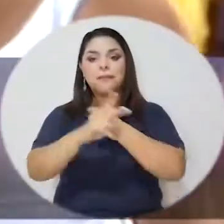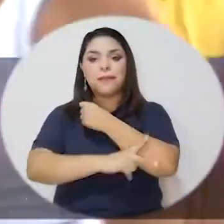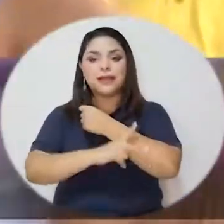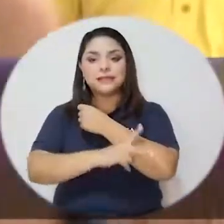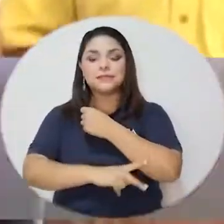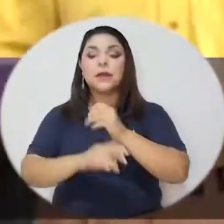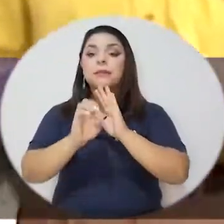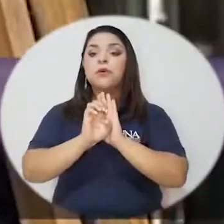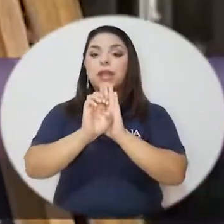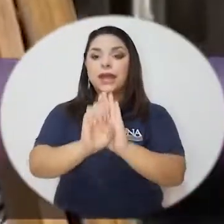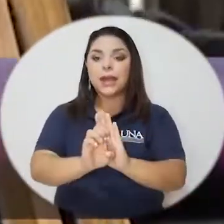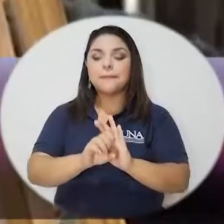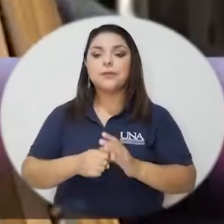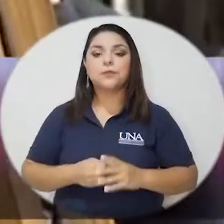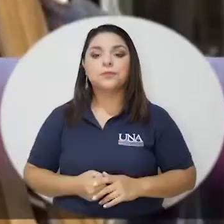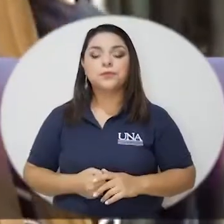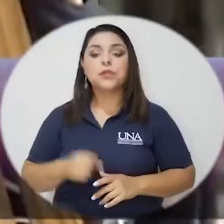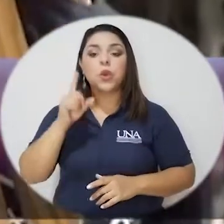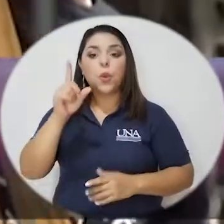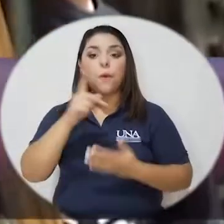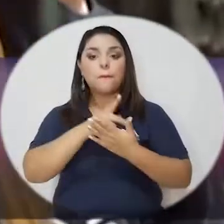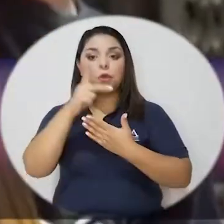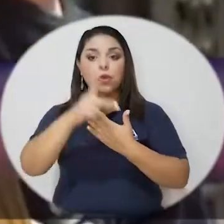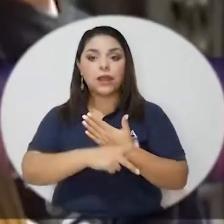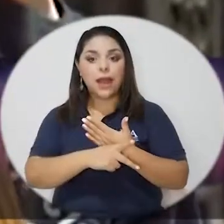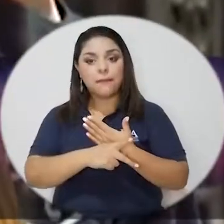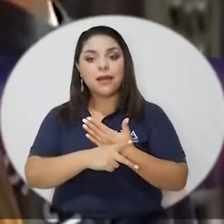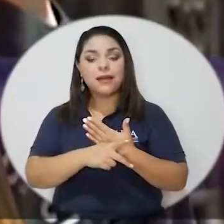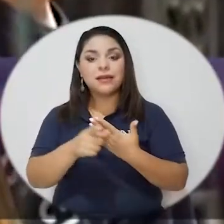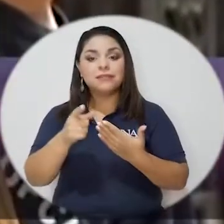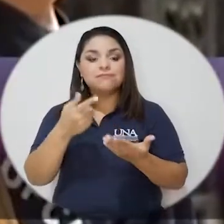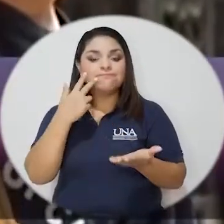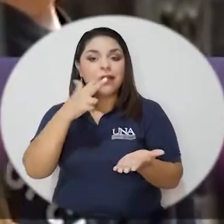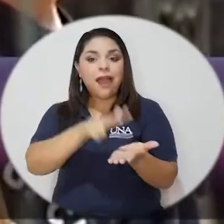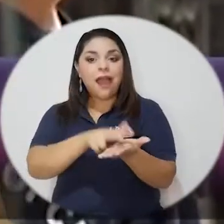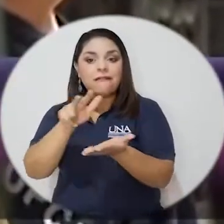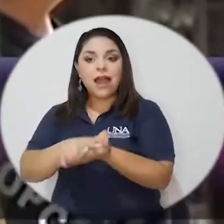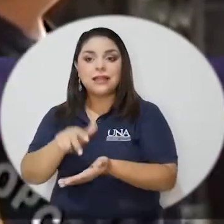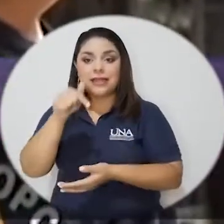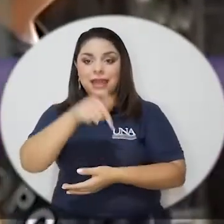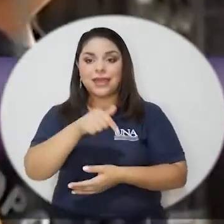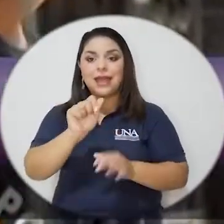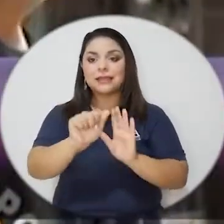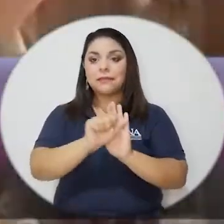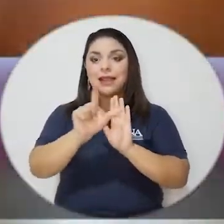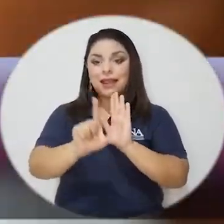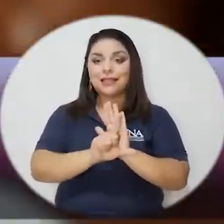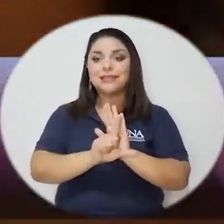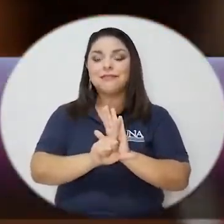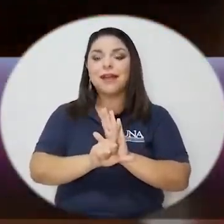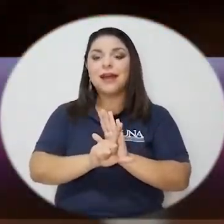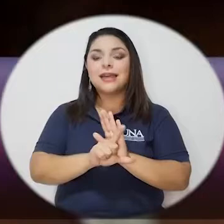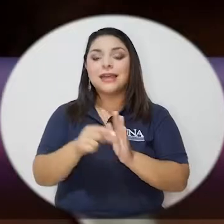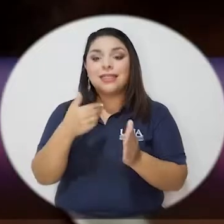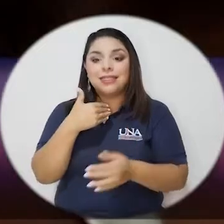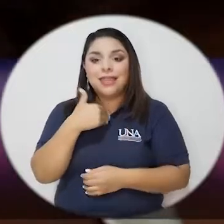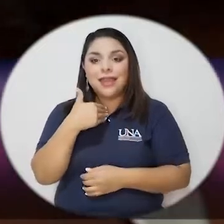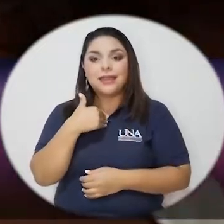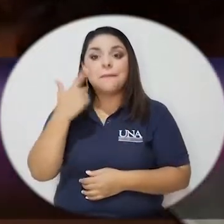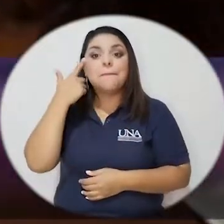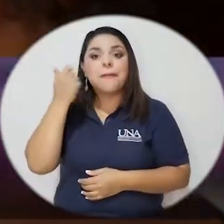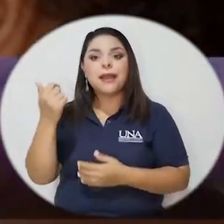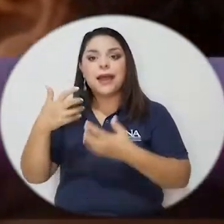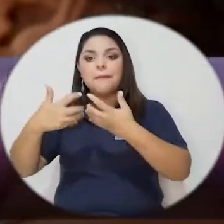del país. Por ejemplo, un programa de avales que tiene aquí la Asamblea Legislativa que le permitiría a las